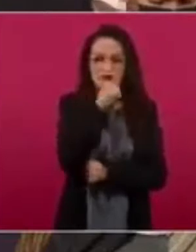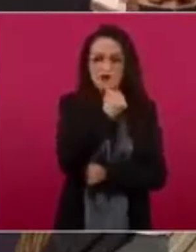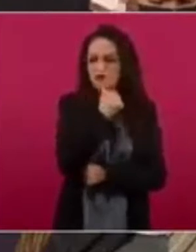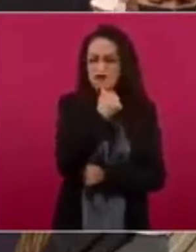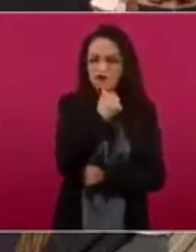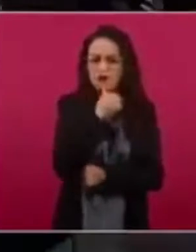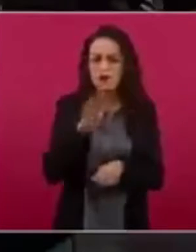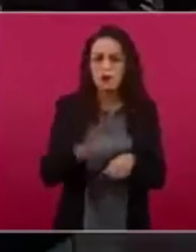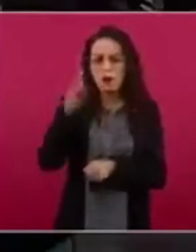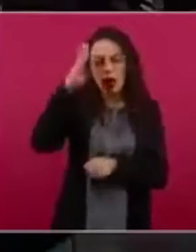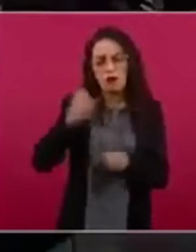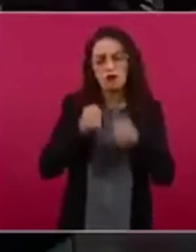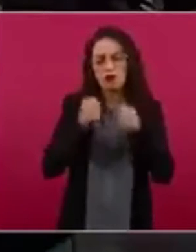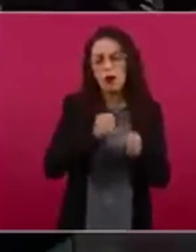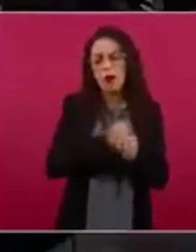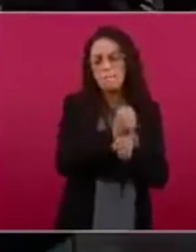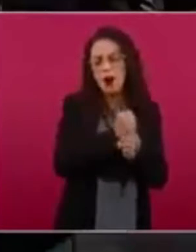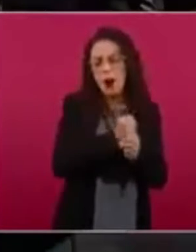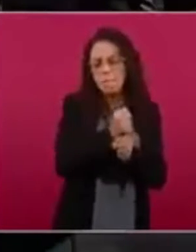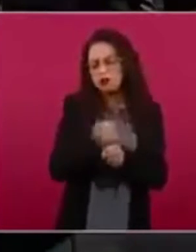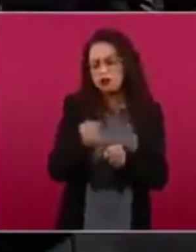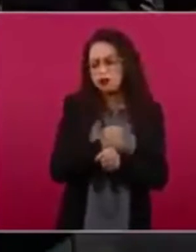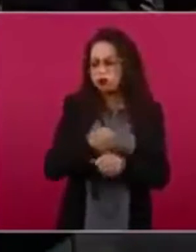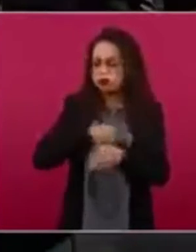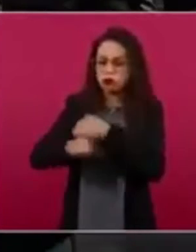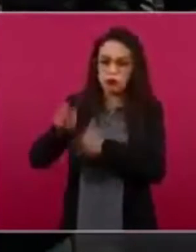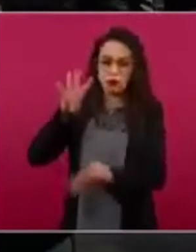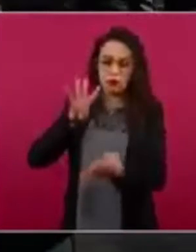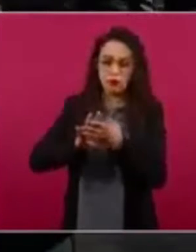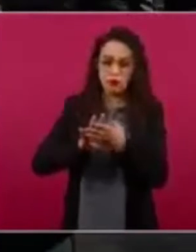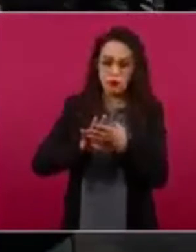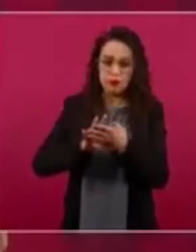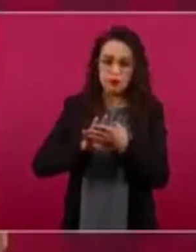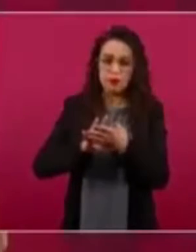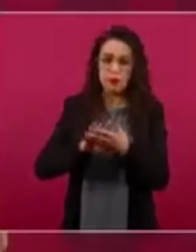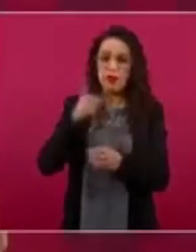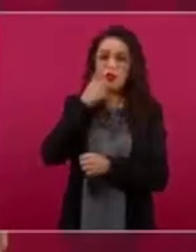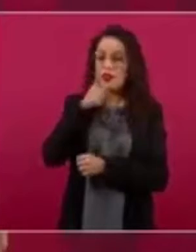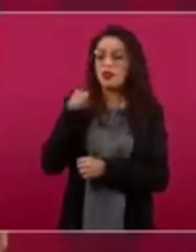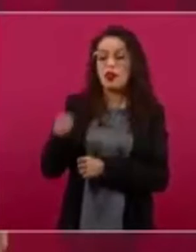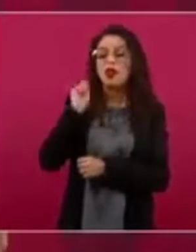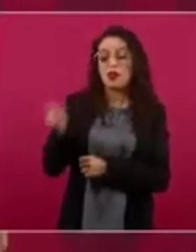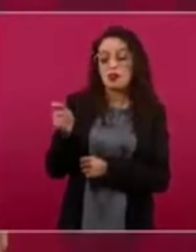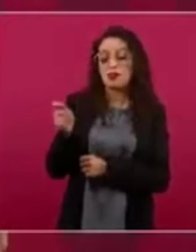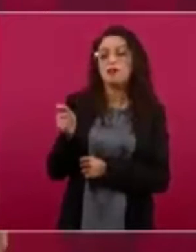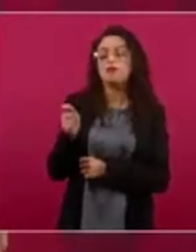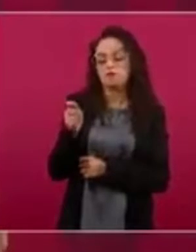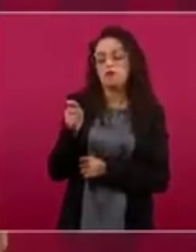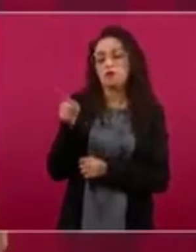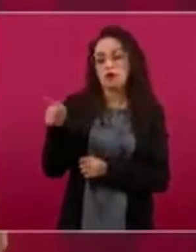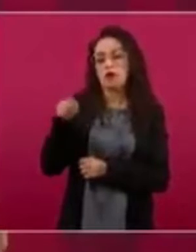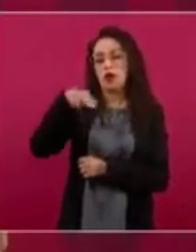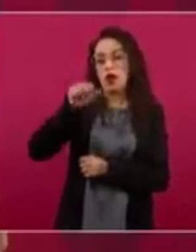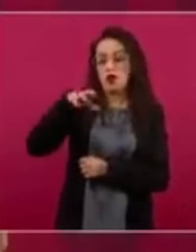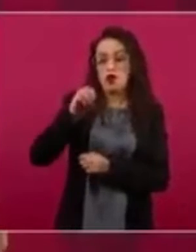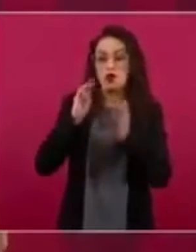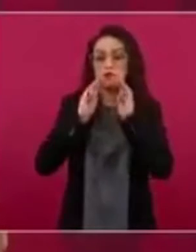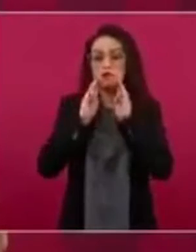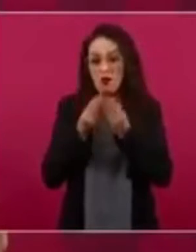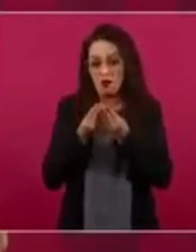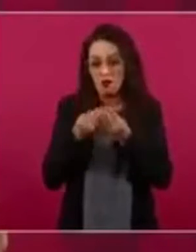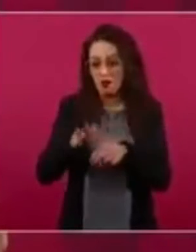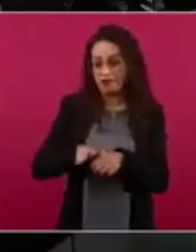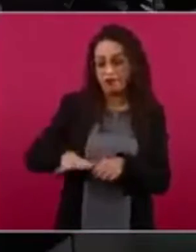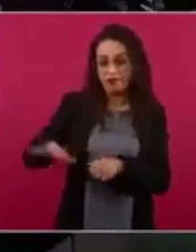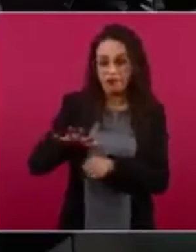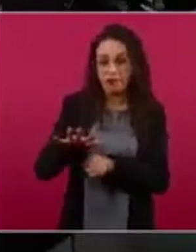periodista, después de ser torturado y enviado a prisión bajo los cargos de narcotráfico y delincuencia organizada,